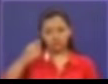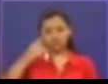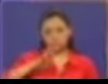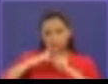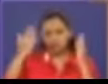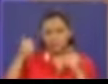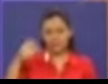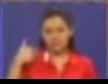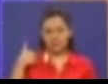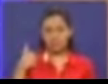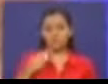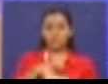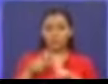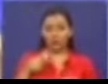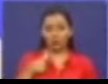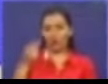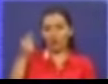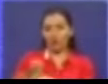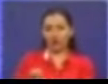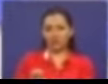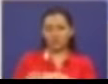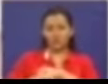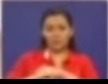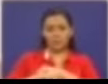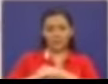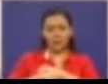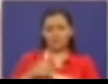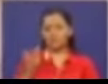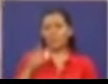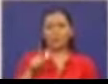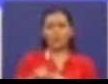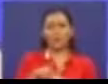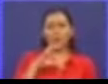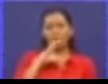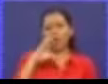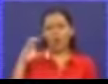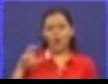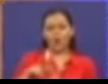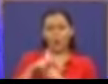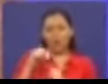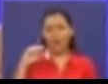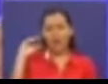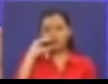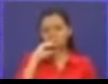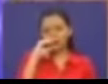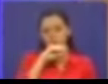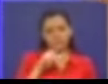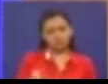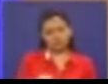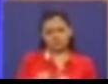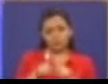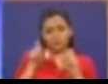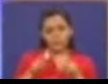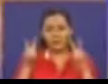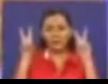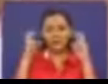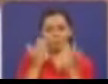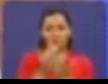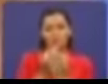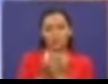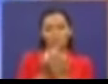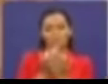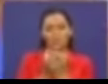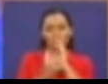ordenado hacer una campaña como publicidad, como Coca-Cola, Burger King, etcétera, sobre esto, sobre temas